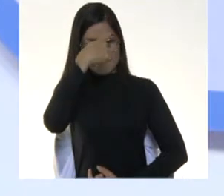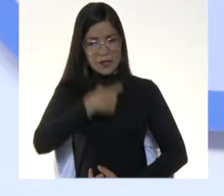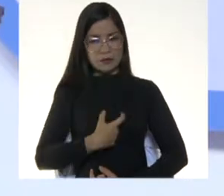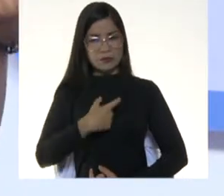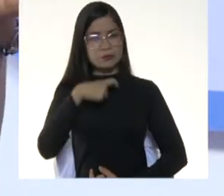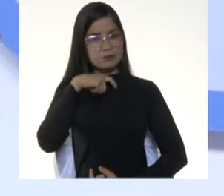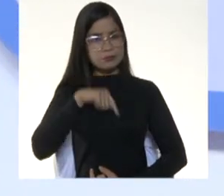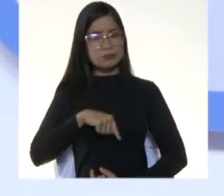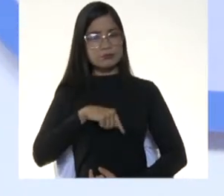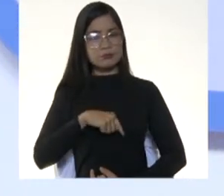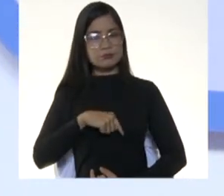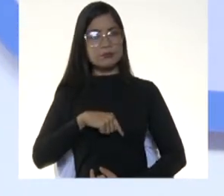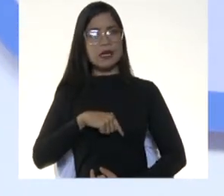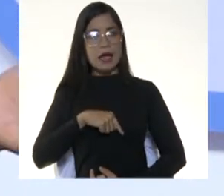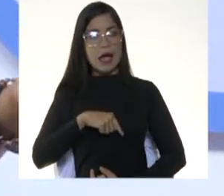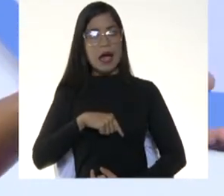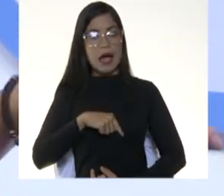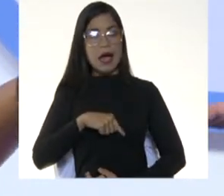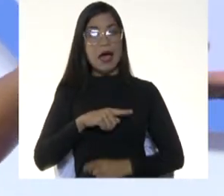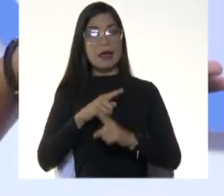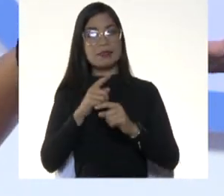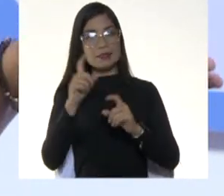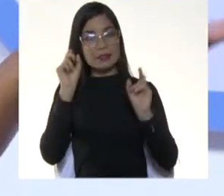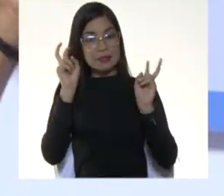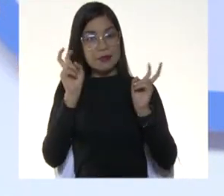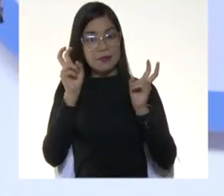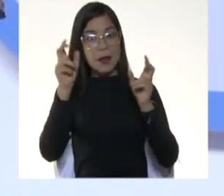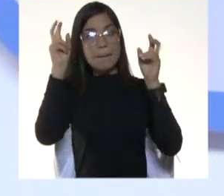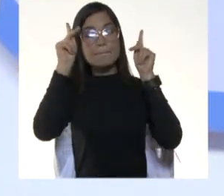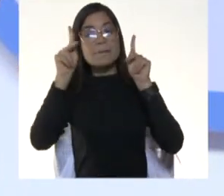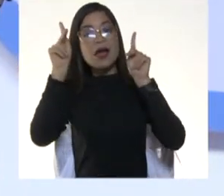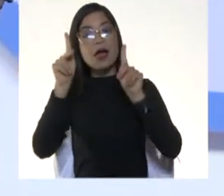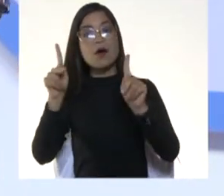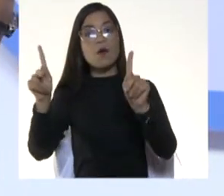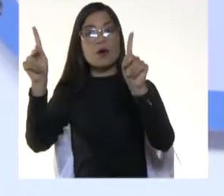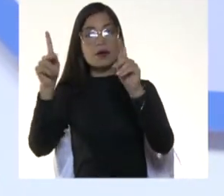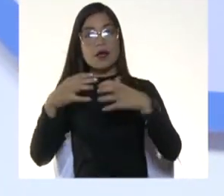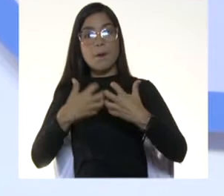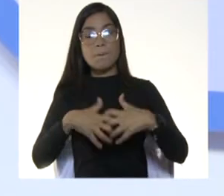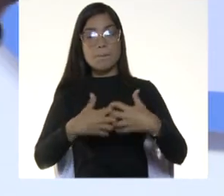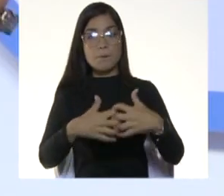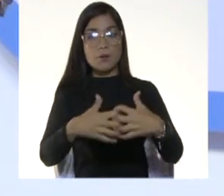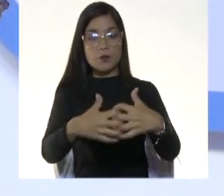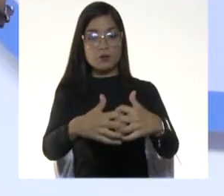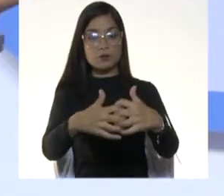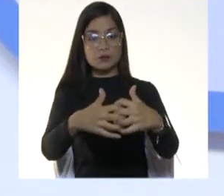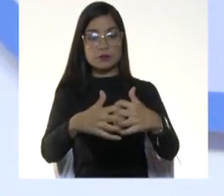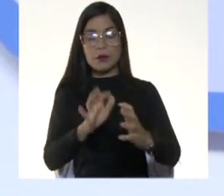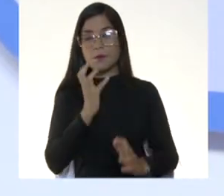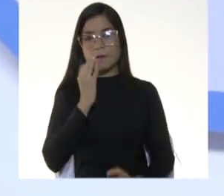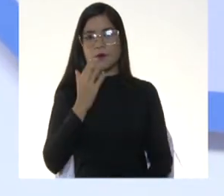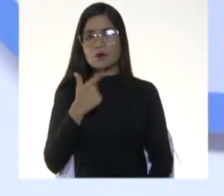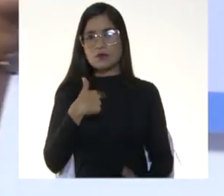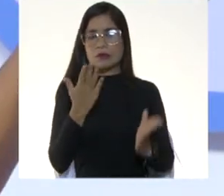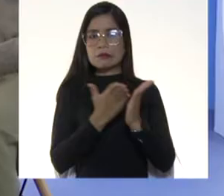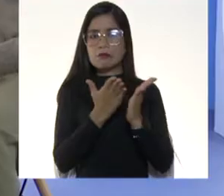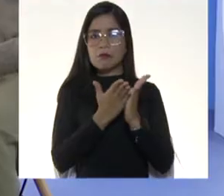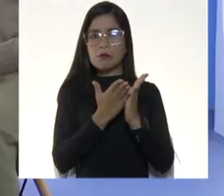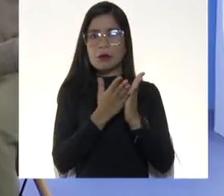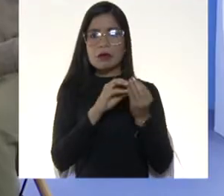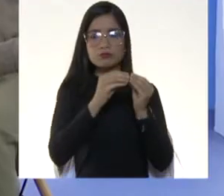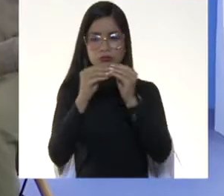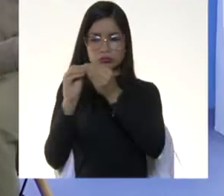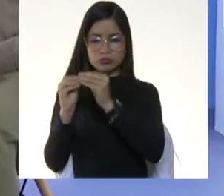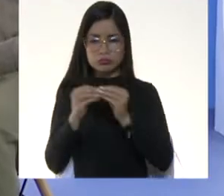tema, pedagogía productiva. Pero, profe, yo produzco, en la escuela técnica producimos mesasillas, producimos